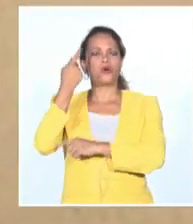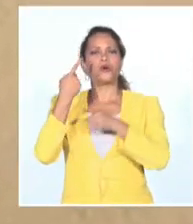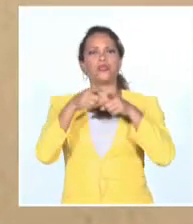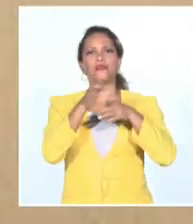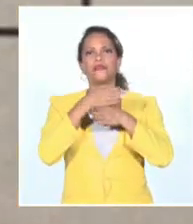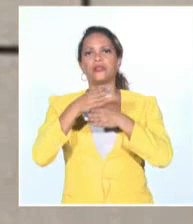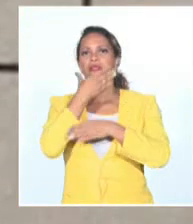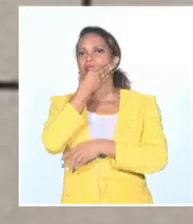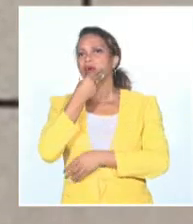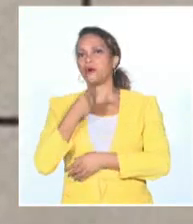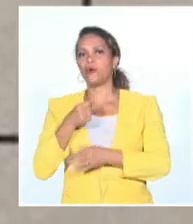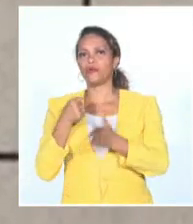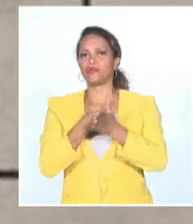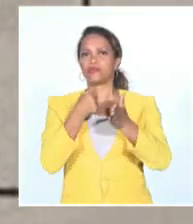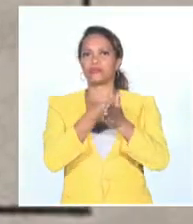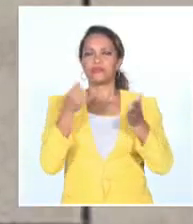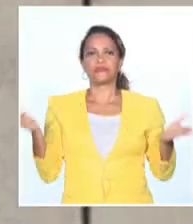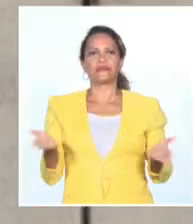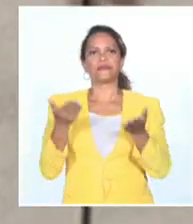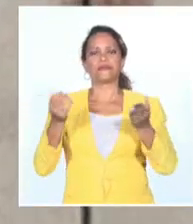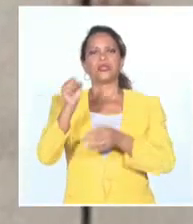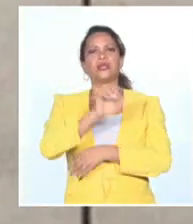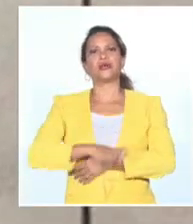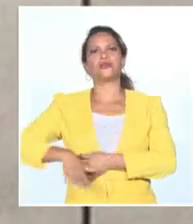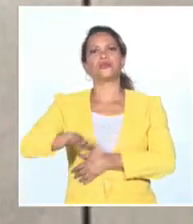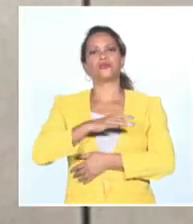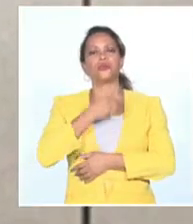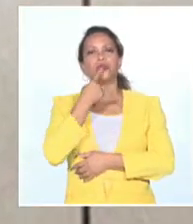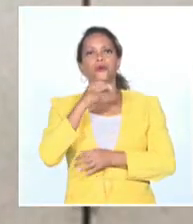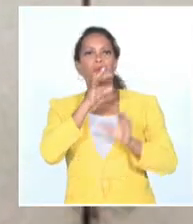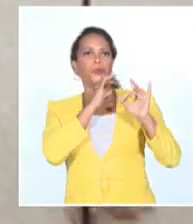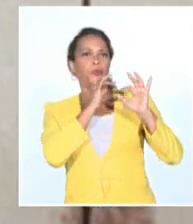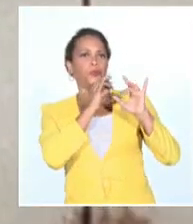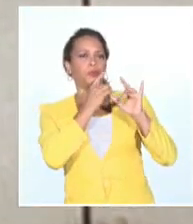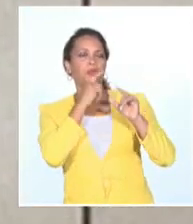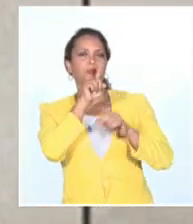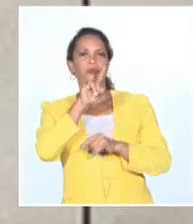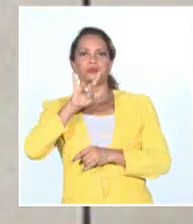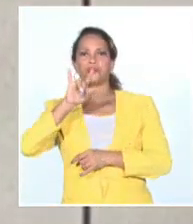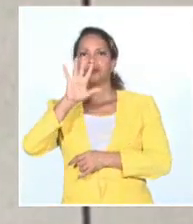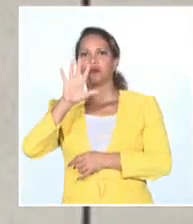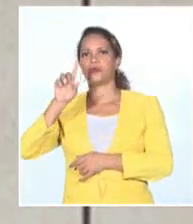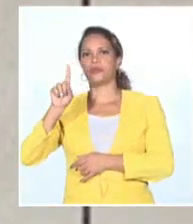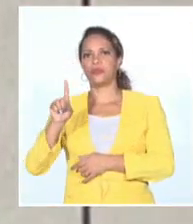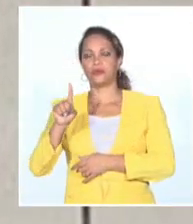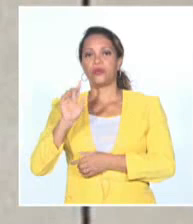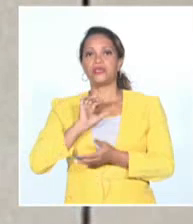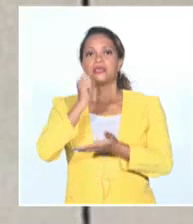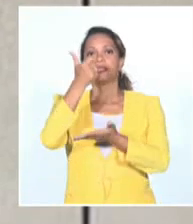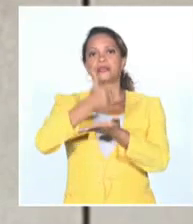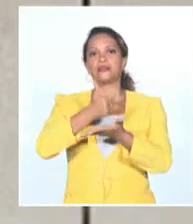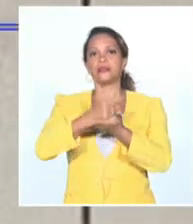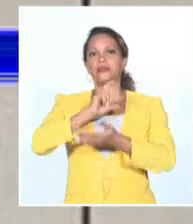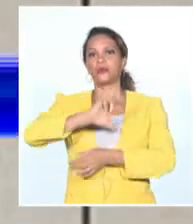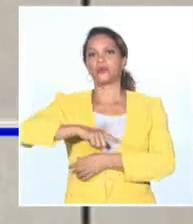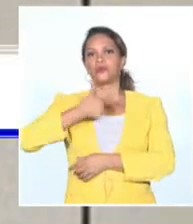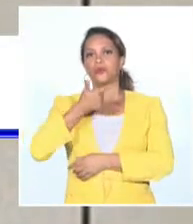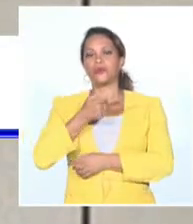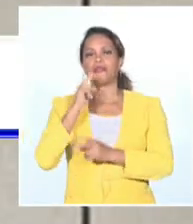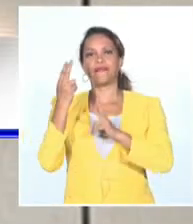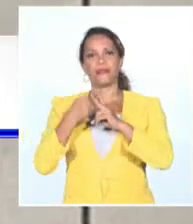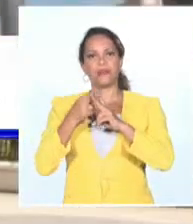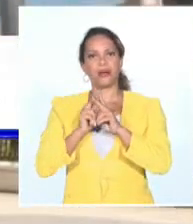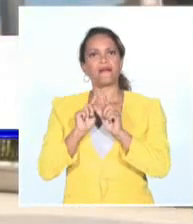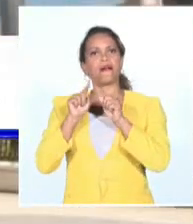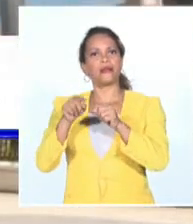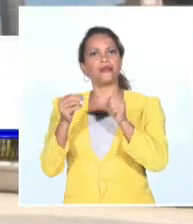emprendedores, reanimó la sociedad La Filarmónica en 1851, primer gran centro cultural de Bayamo, donde se fortalecía